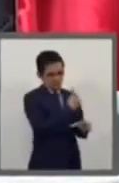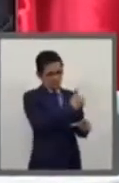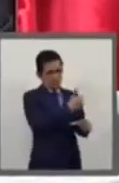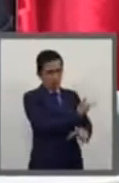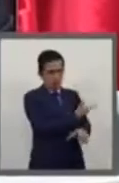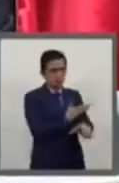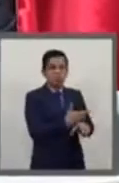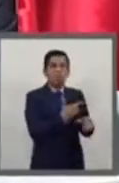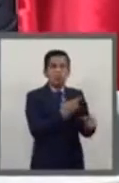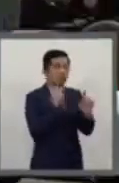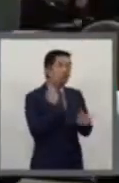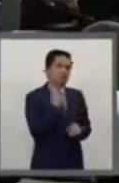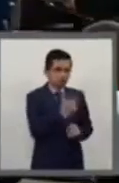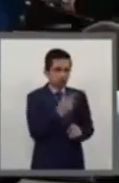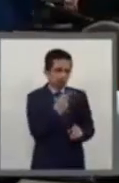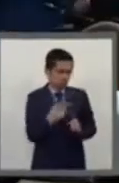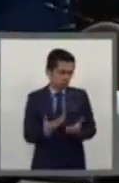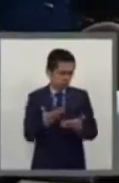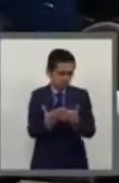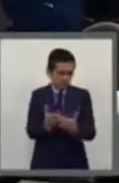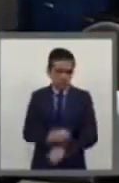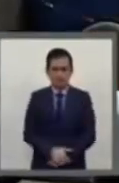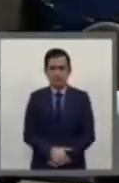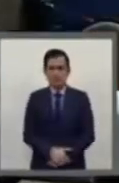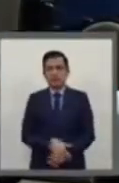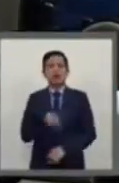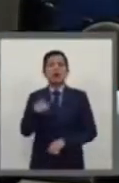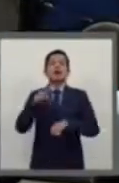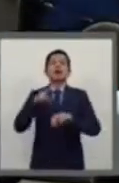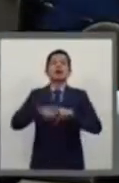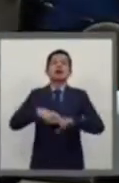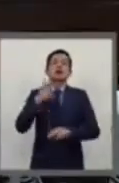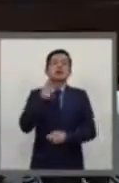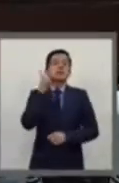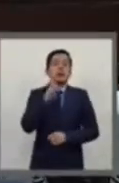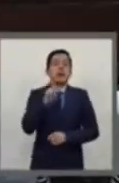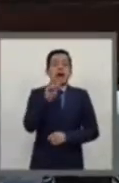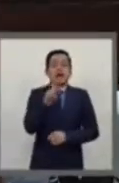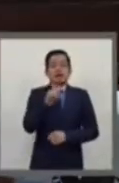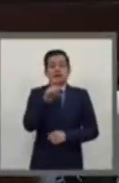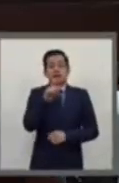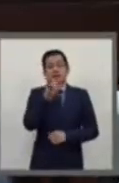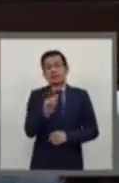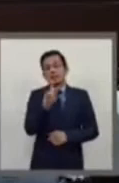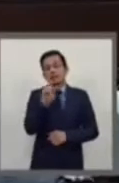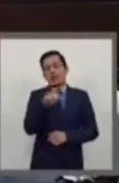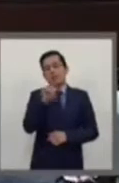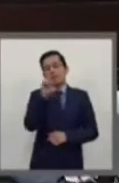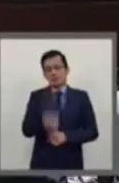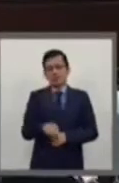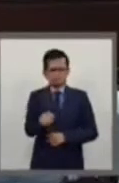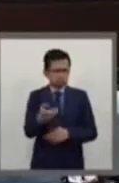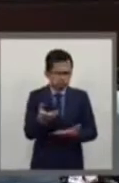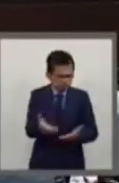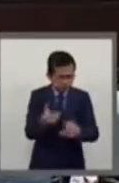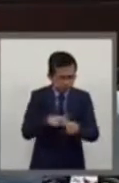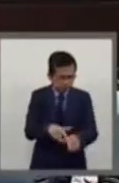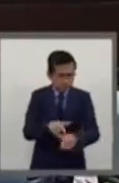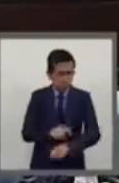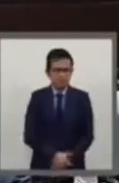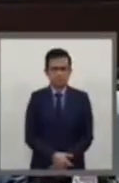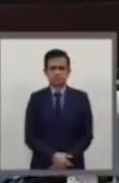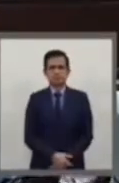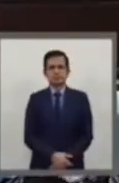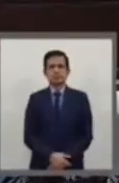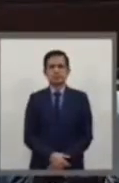momento. Sonia la curul de la diputada Araceli Damián. Adelante, diputada. Gracias,